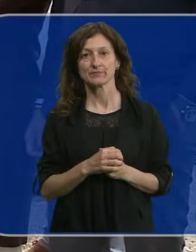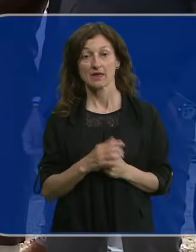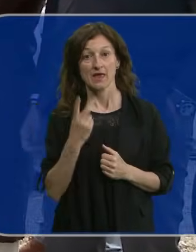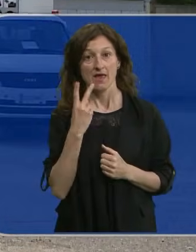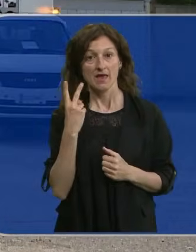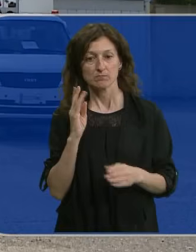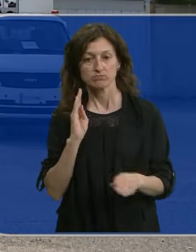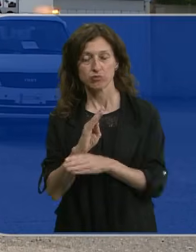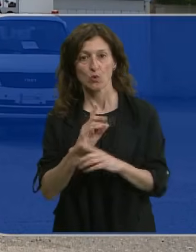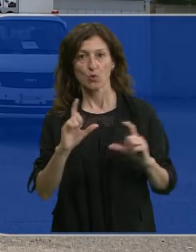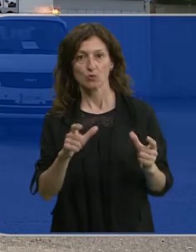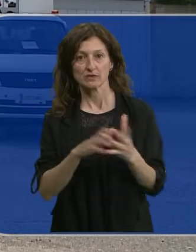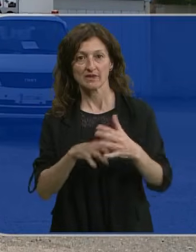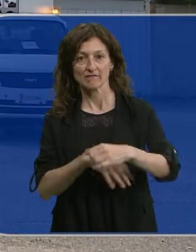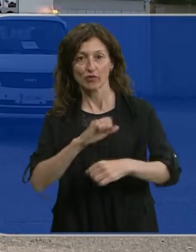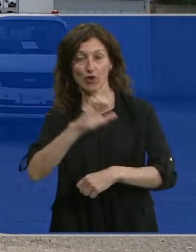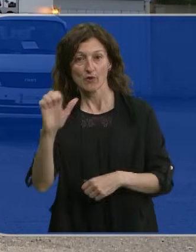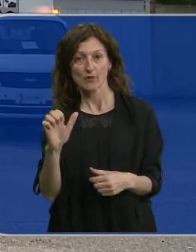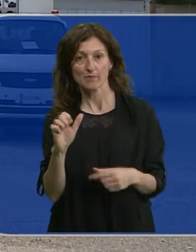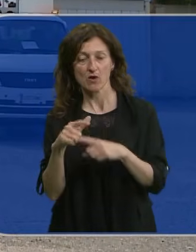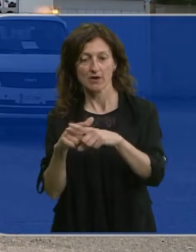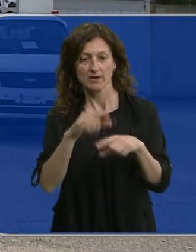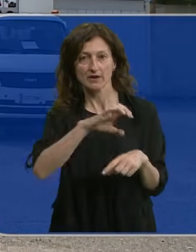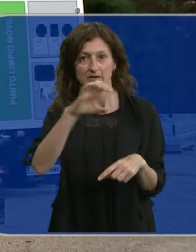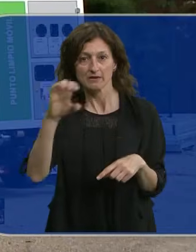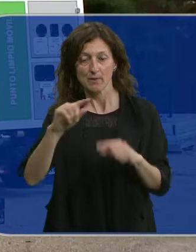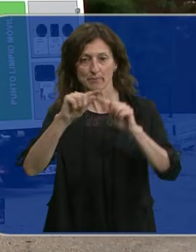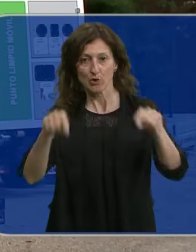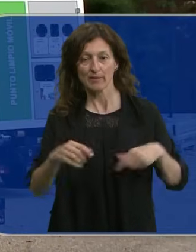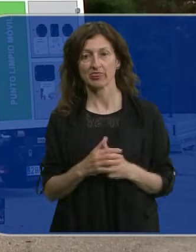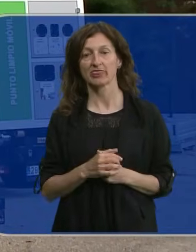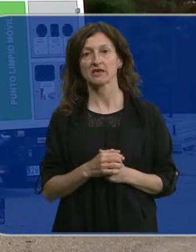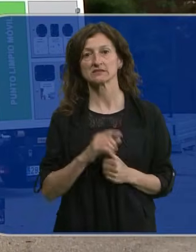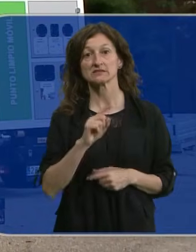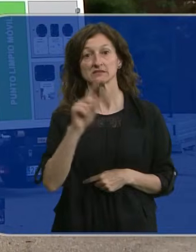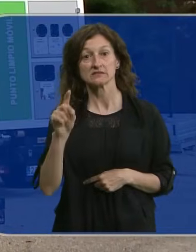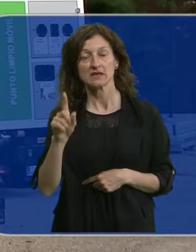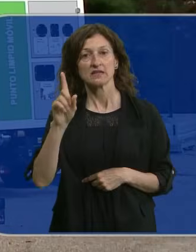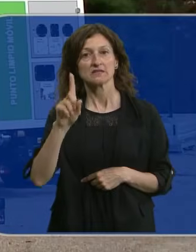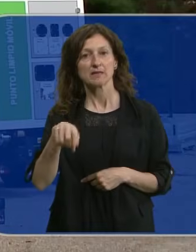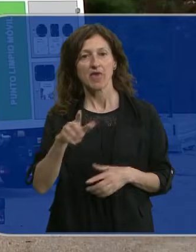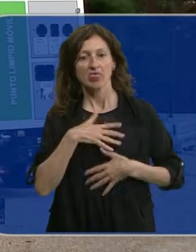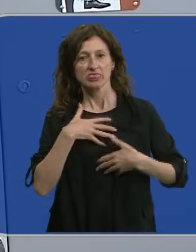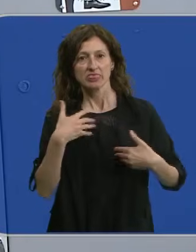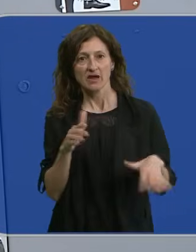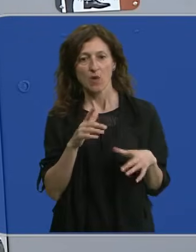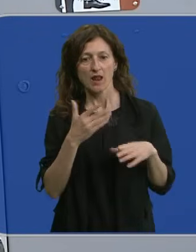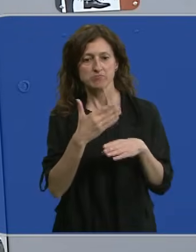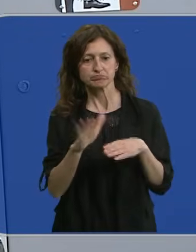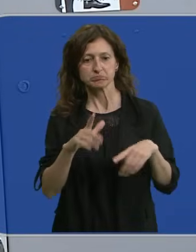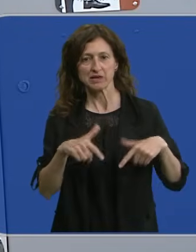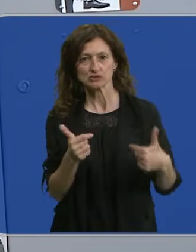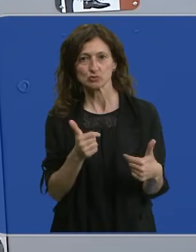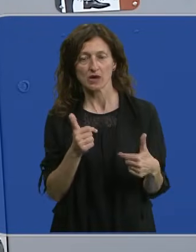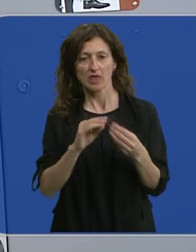dispositivo, financiado por la Junta y por los fondos europeos, se va a repartir por todas las provincias y va a permitir que, sean cuales sean los residuos, se